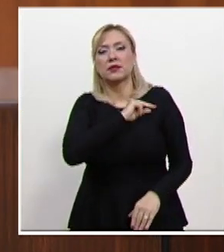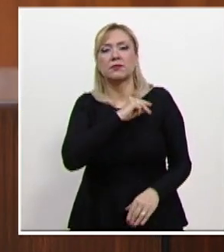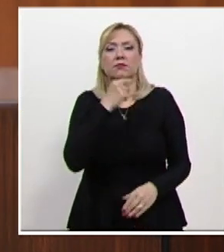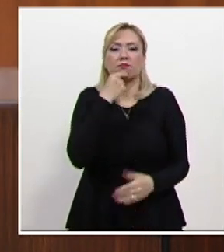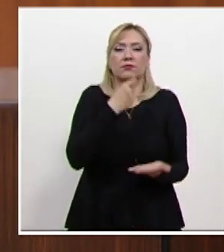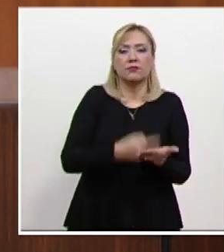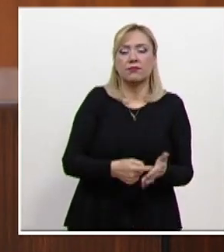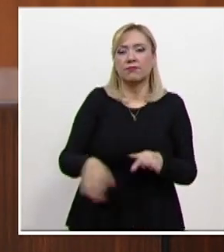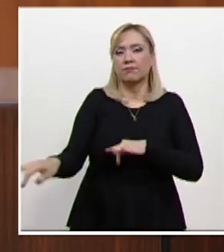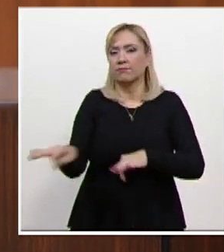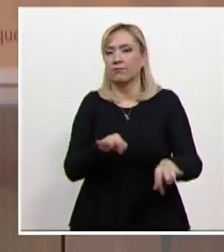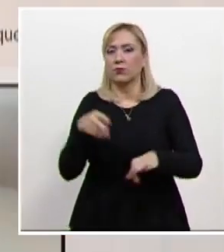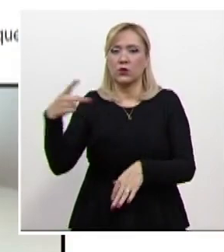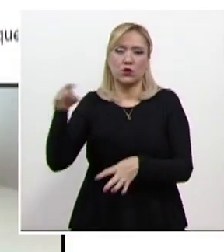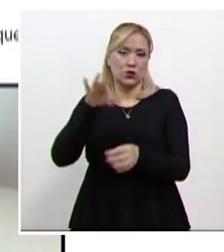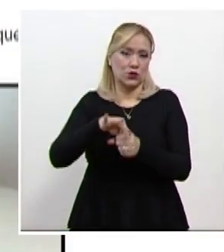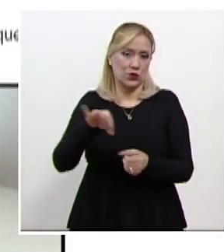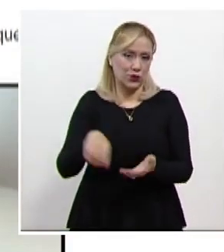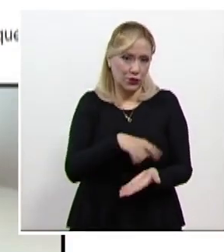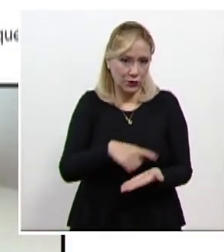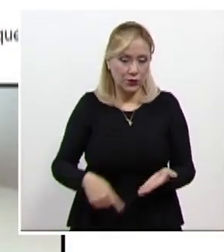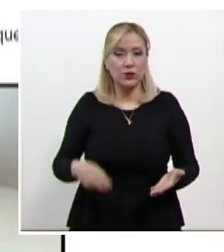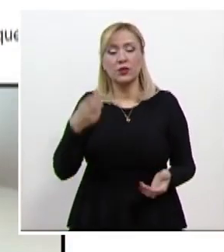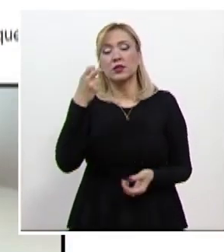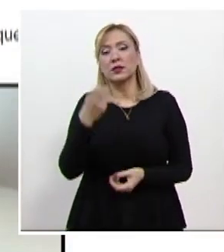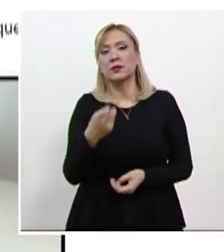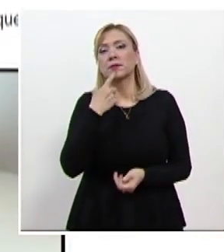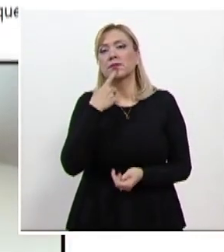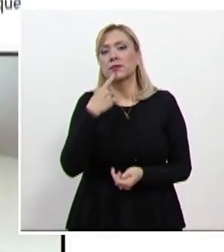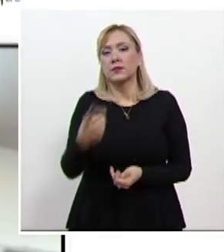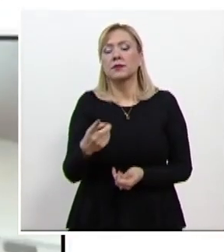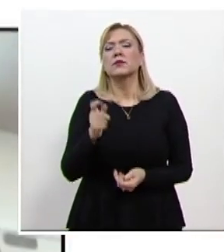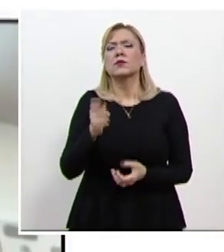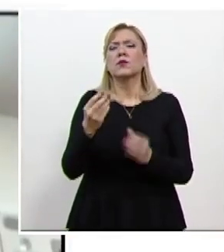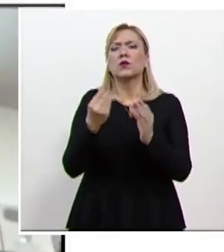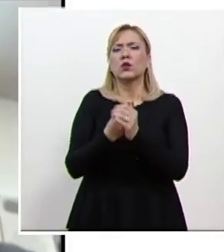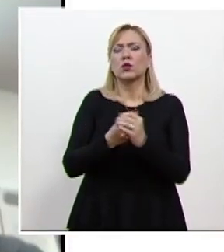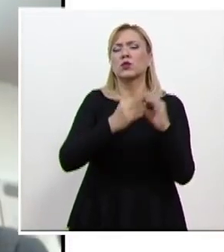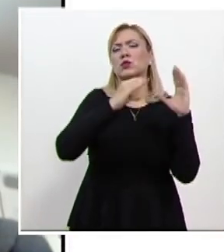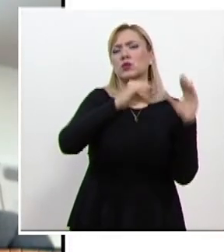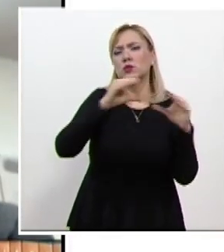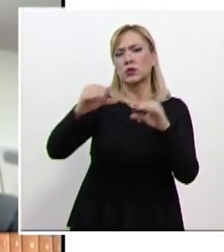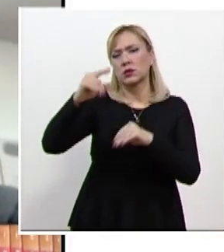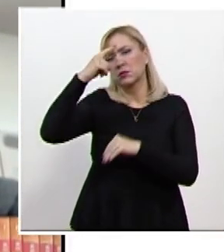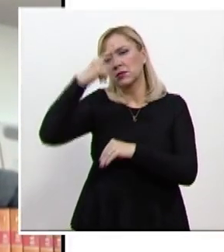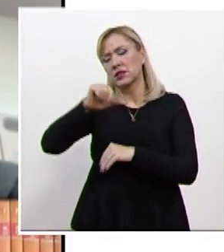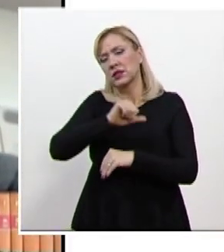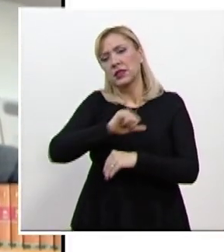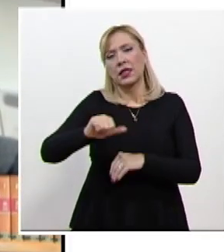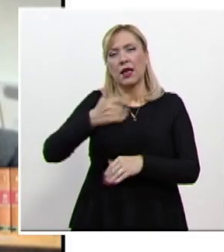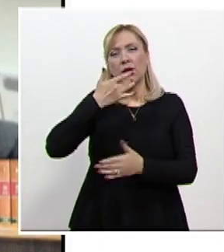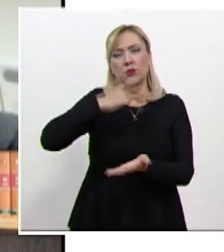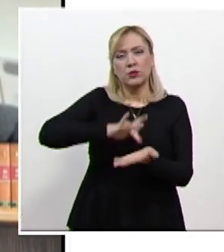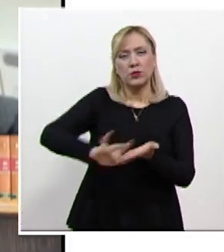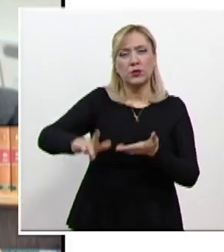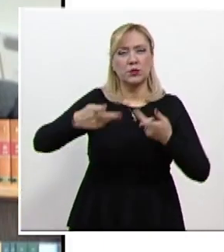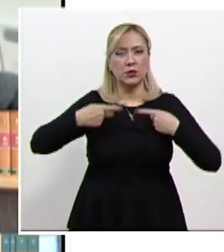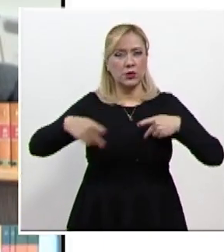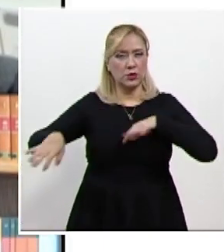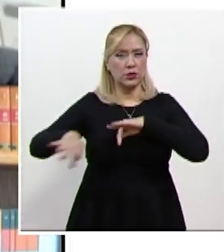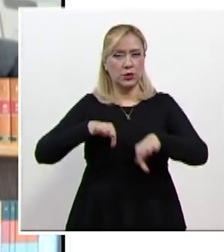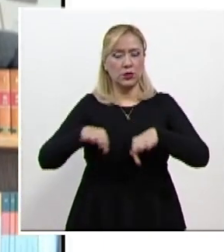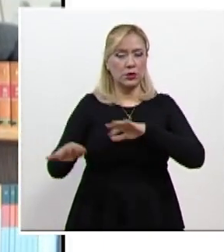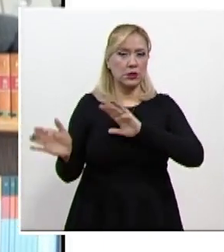rigen la función electoral. Lo anterior lo manifestó al poner en marcha el curso de capacitación para personal auxiliar de nuevo ingreso, que